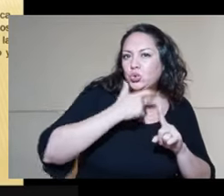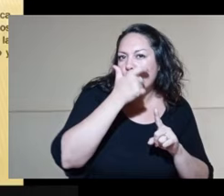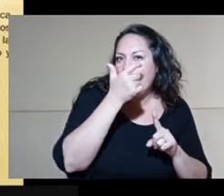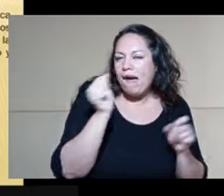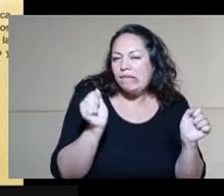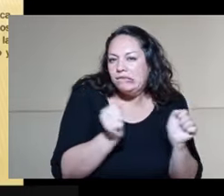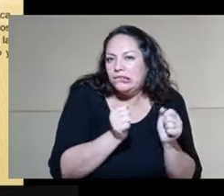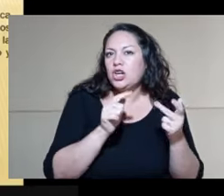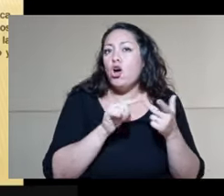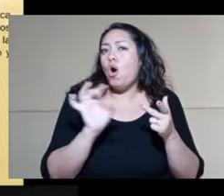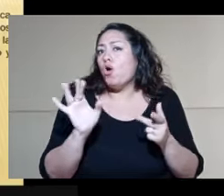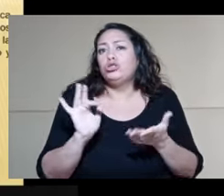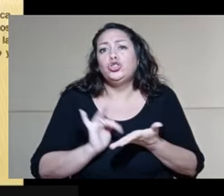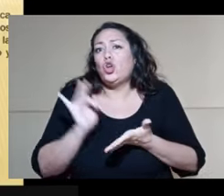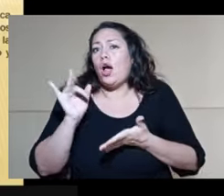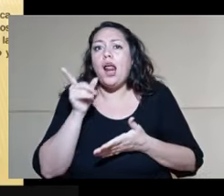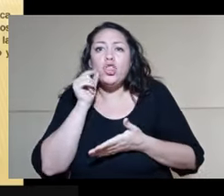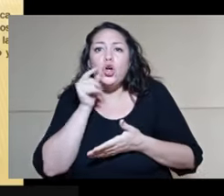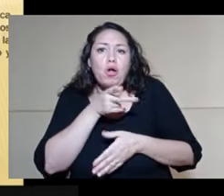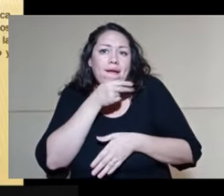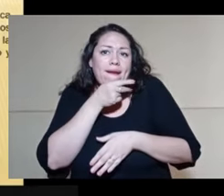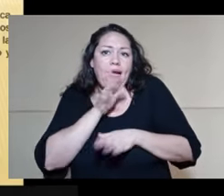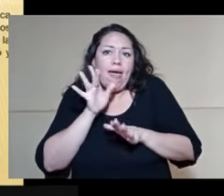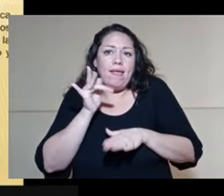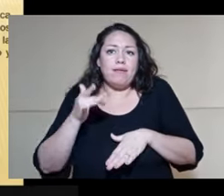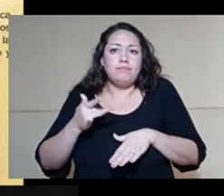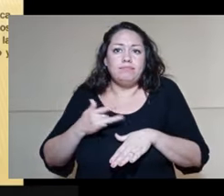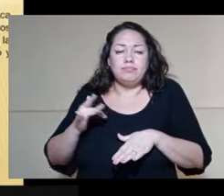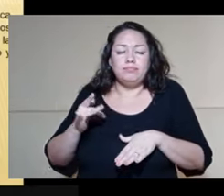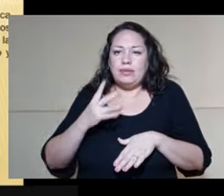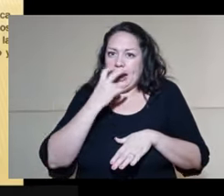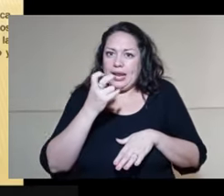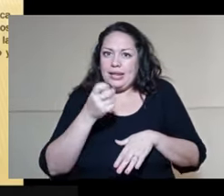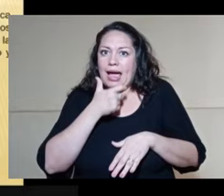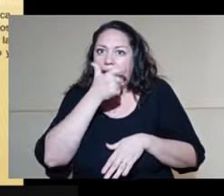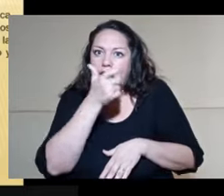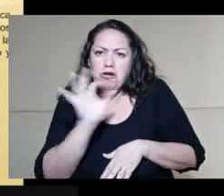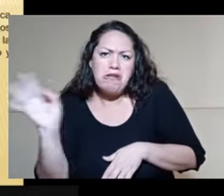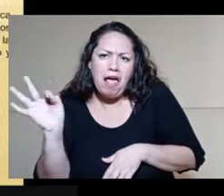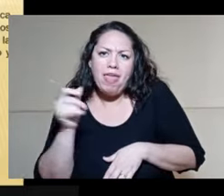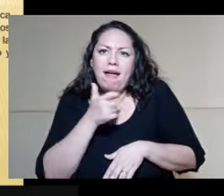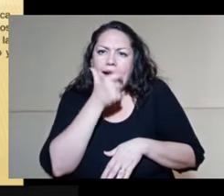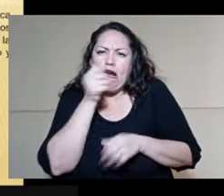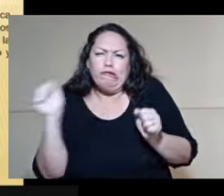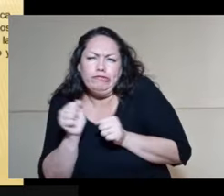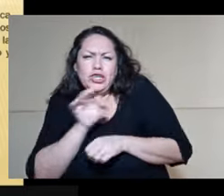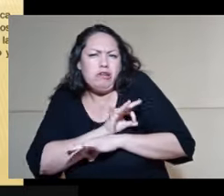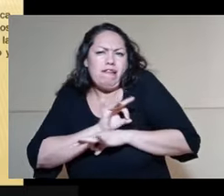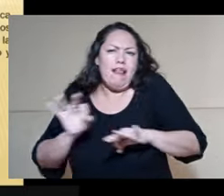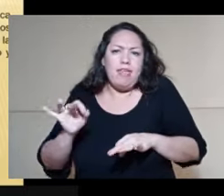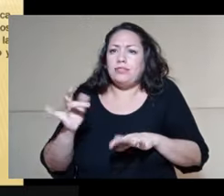temperatura, ¿eh? Y tacto simplemente que me toquen, sin producirme dolor y sin que me transmitan una energía